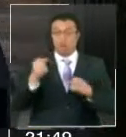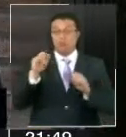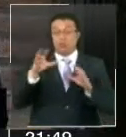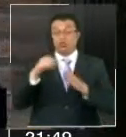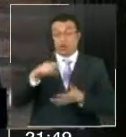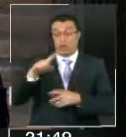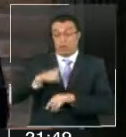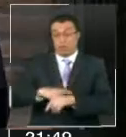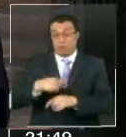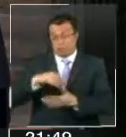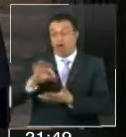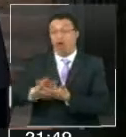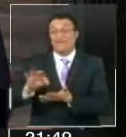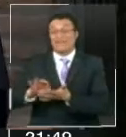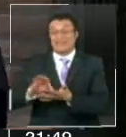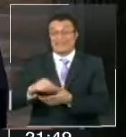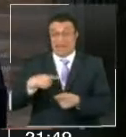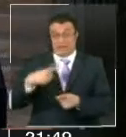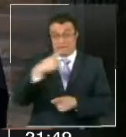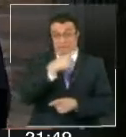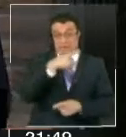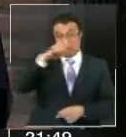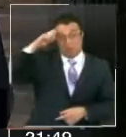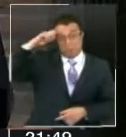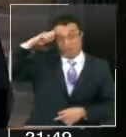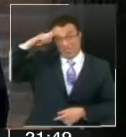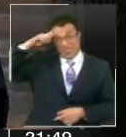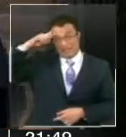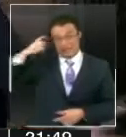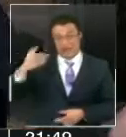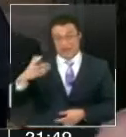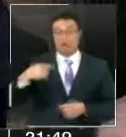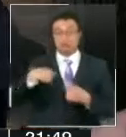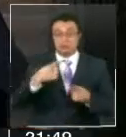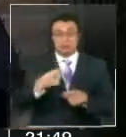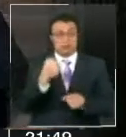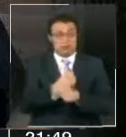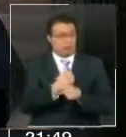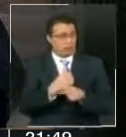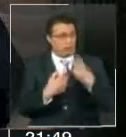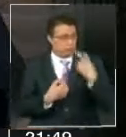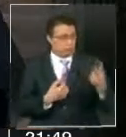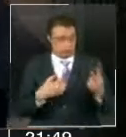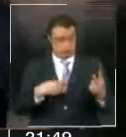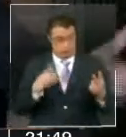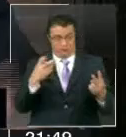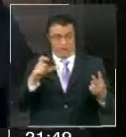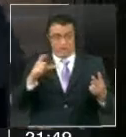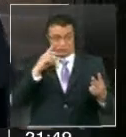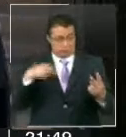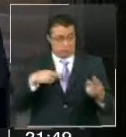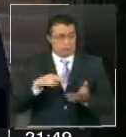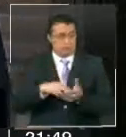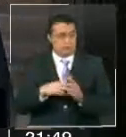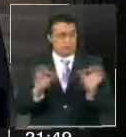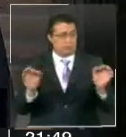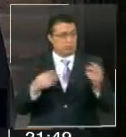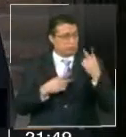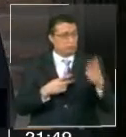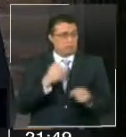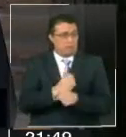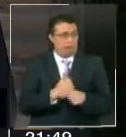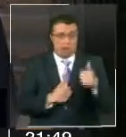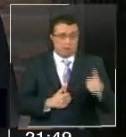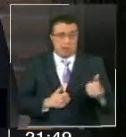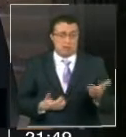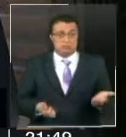tiempo en Providencia y considero que lo habías hecho muy bien. Yo como vecino ahí no tenía ni un problema.